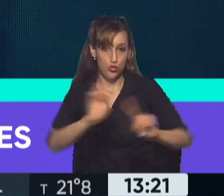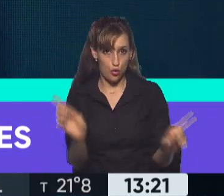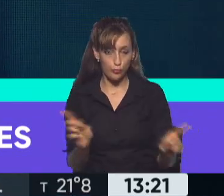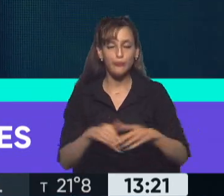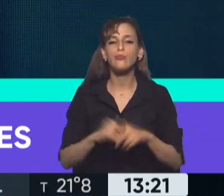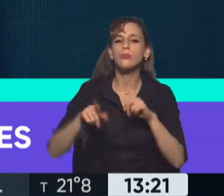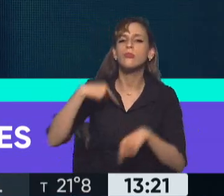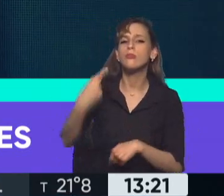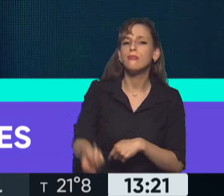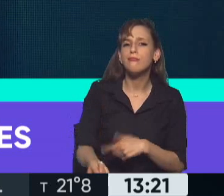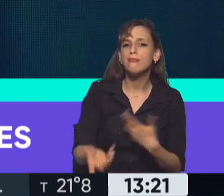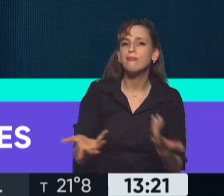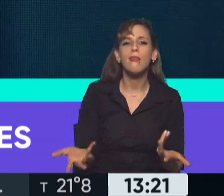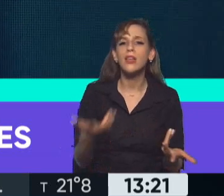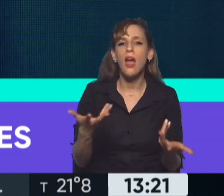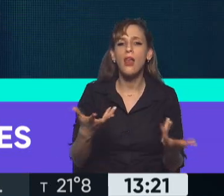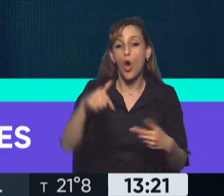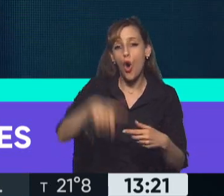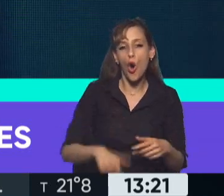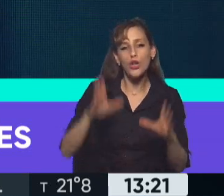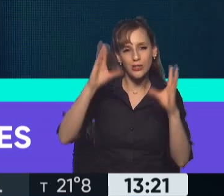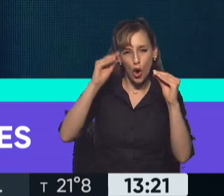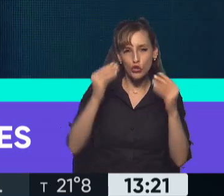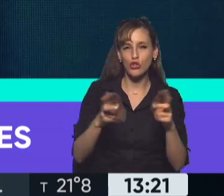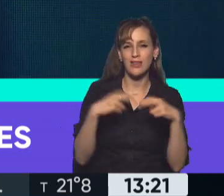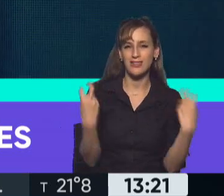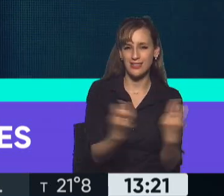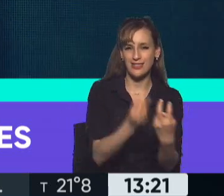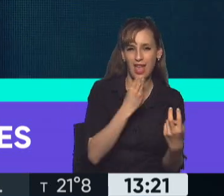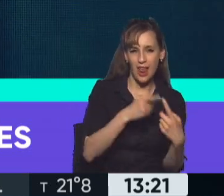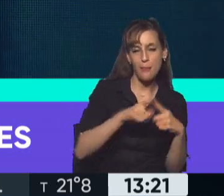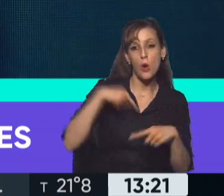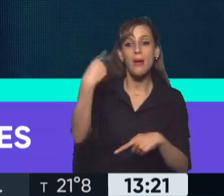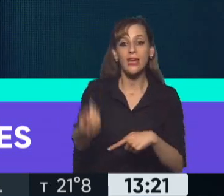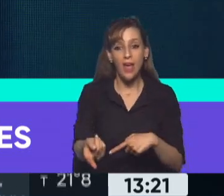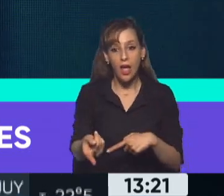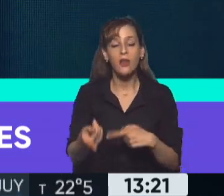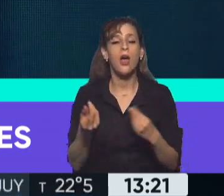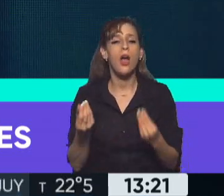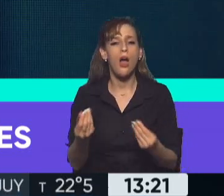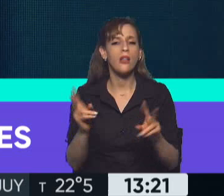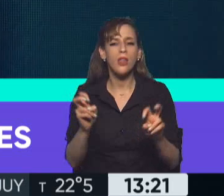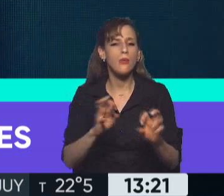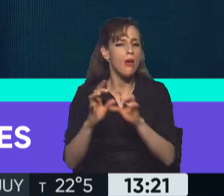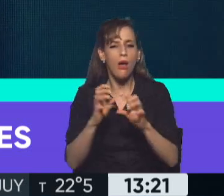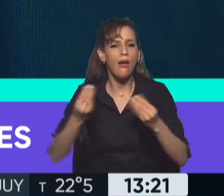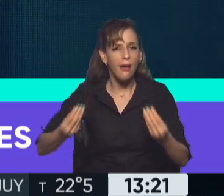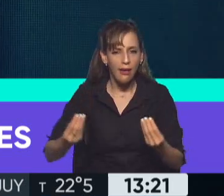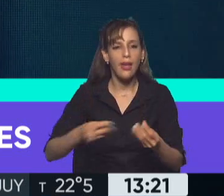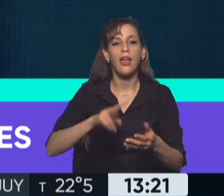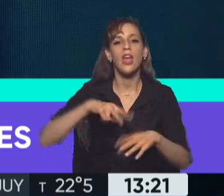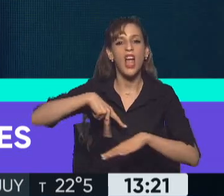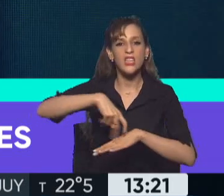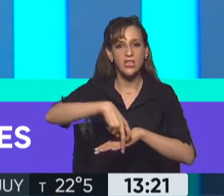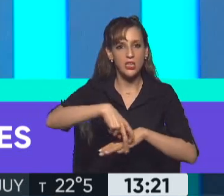para mañana hoy la cena pero la gente de trabajo el digamos les pide tarta central de mañana es la cumbre está de cancilleres los dos otros temas destacados